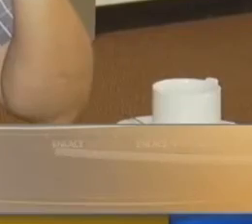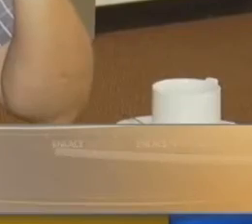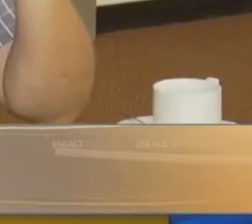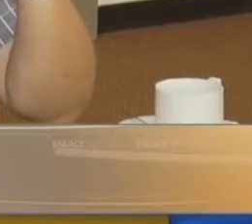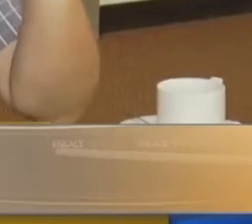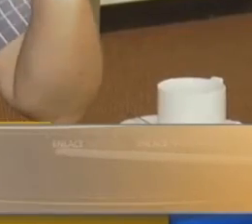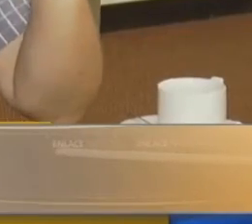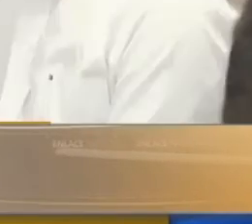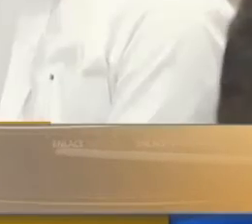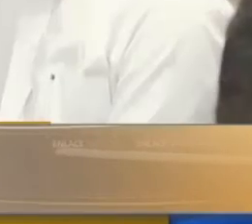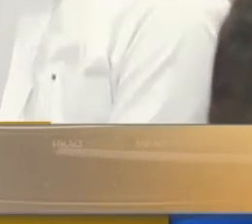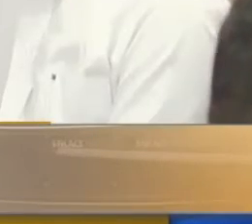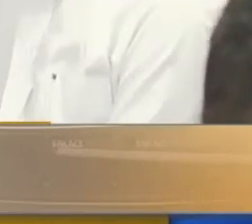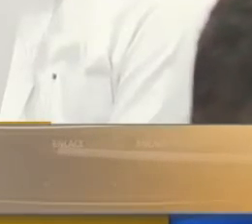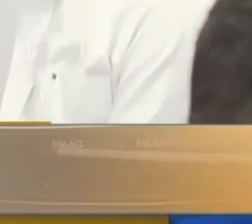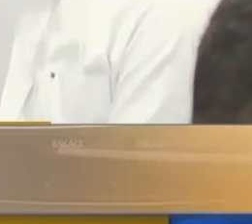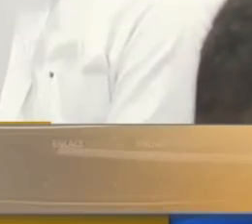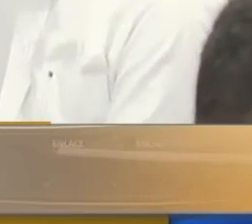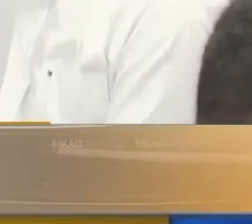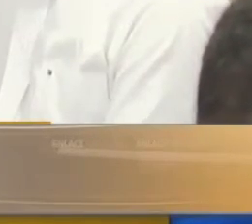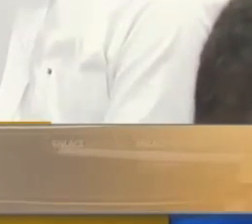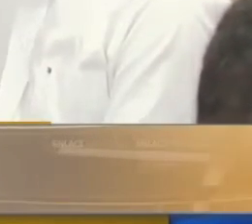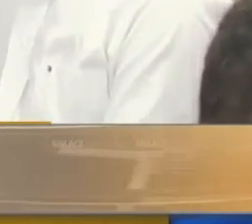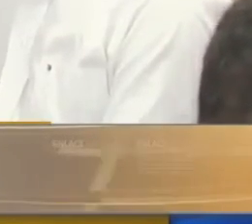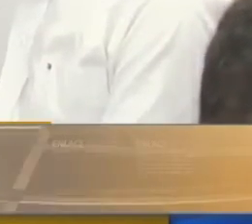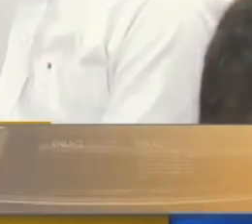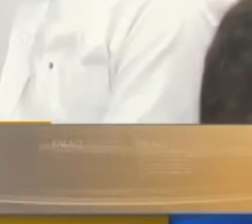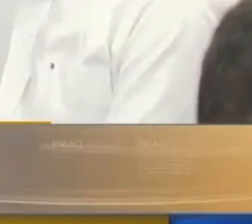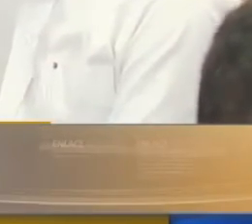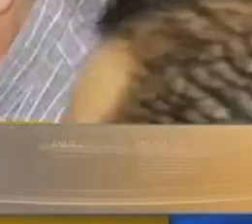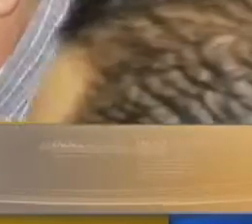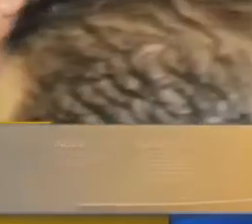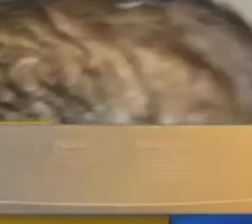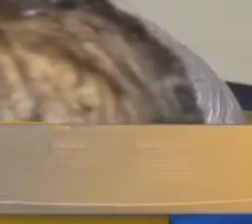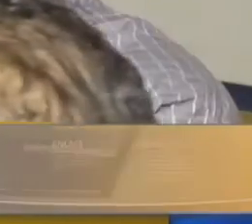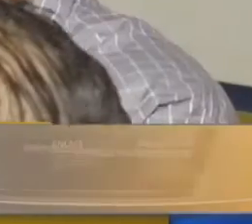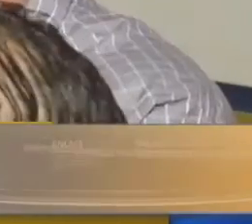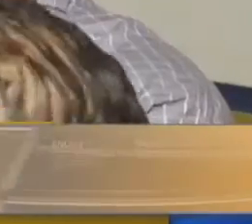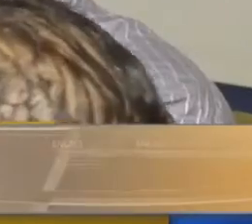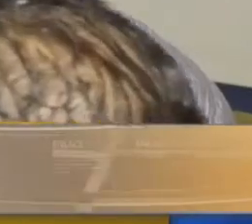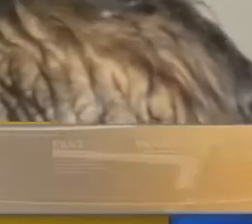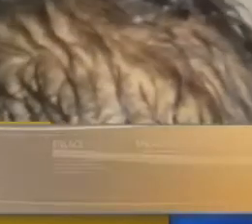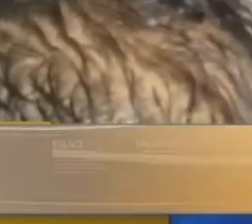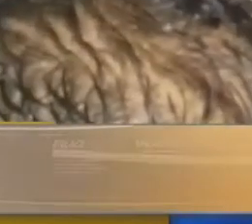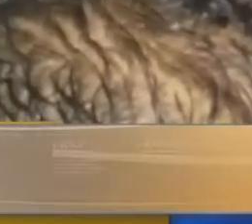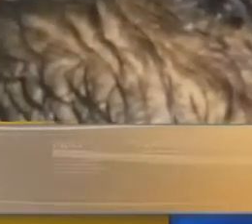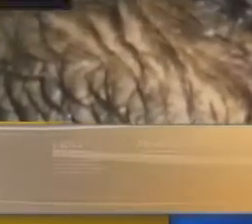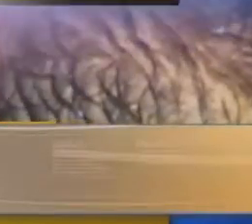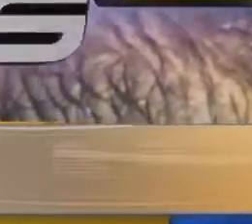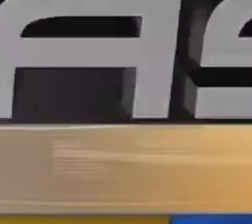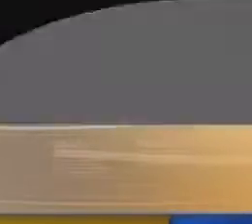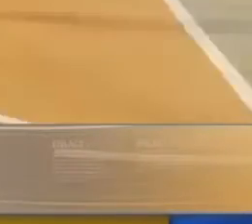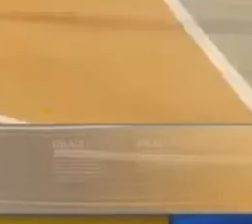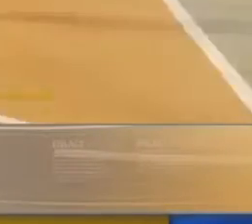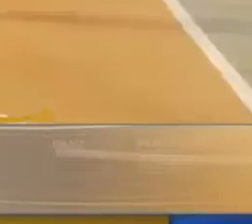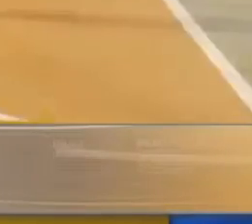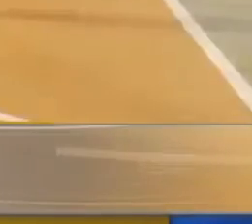de la crisis comercial y económica que vive la ciudad invirtió más de 20 mil millones de pesos en este proyecto que se elevó en el sector